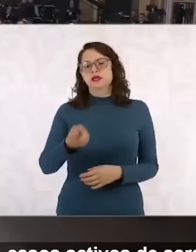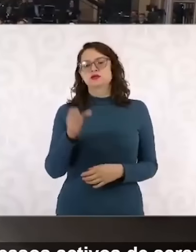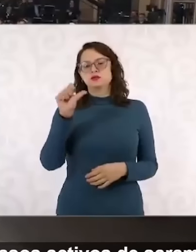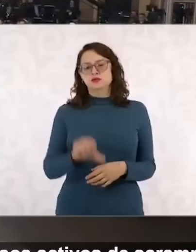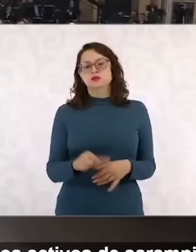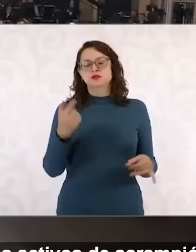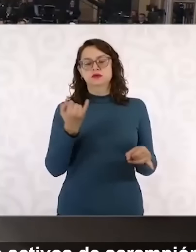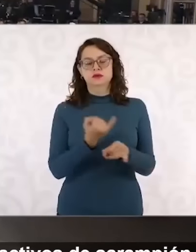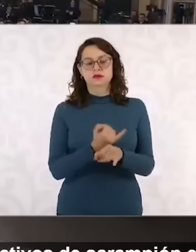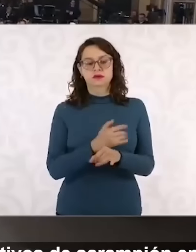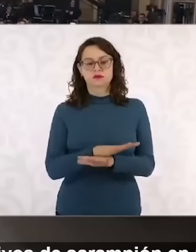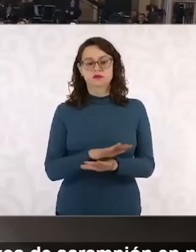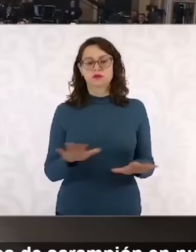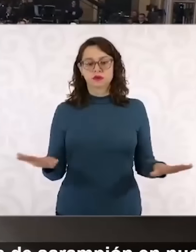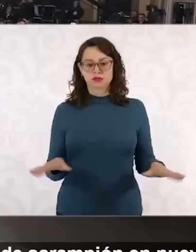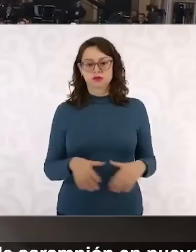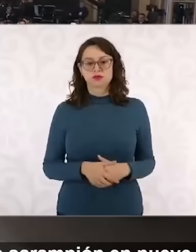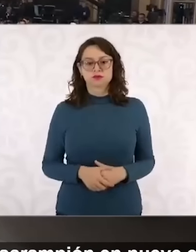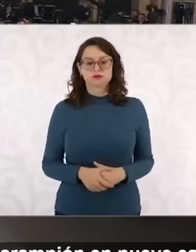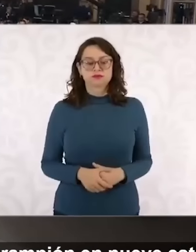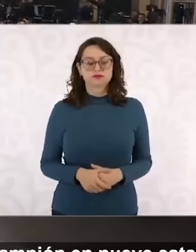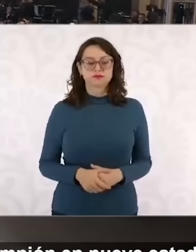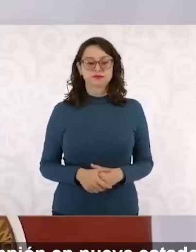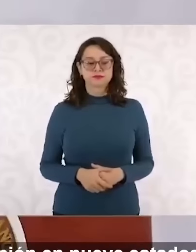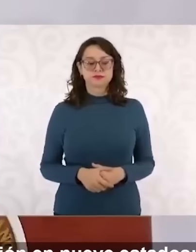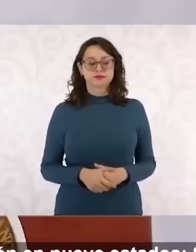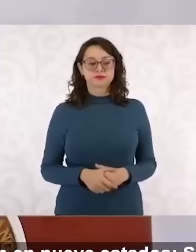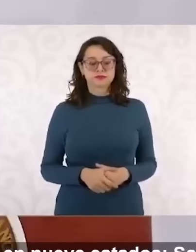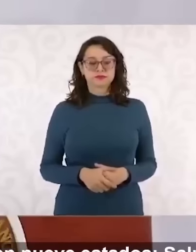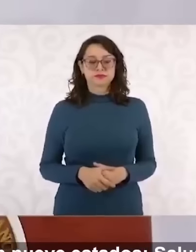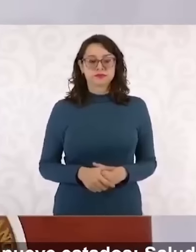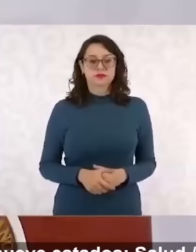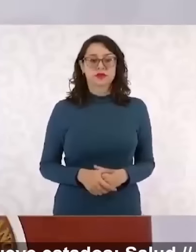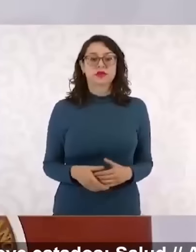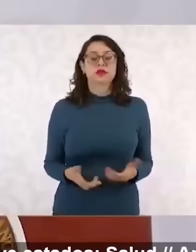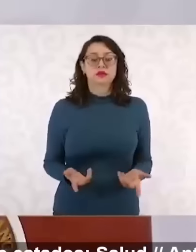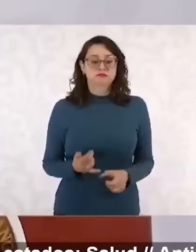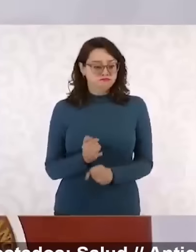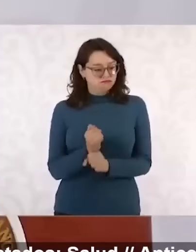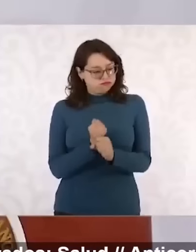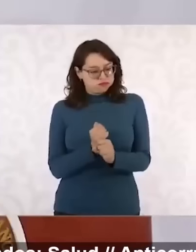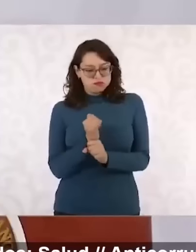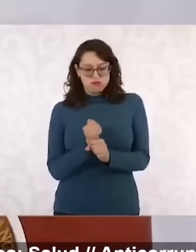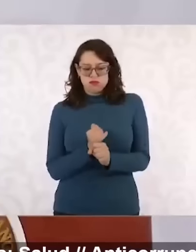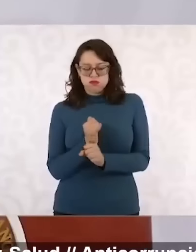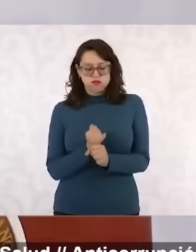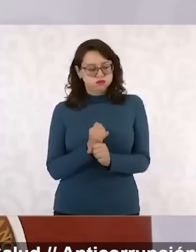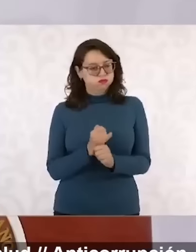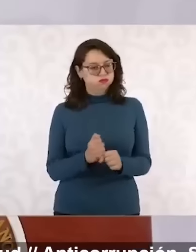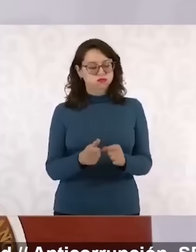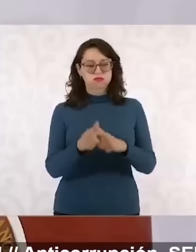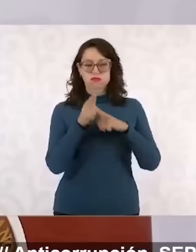información. Es importante que se sepa que se sigue investigando.